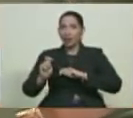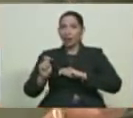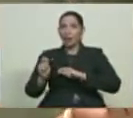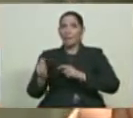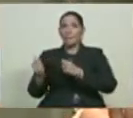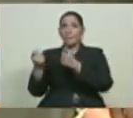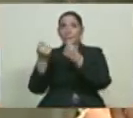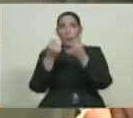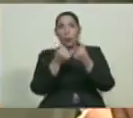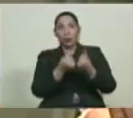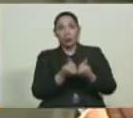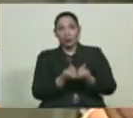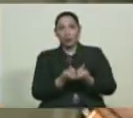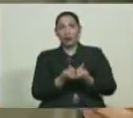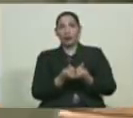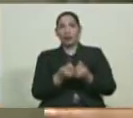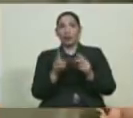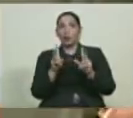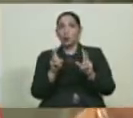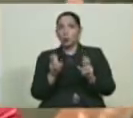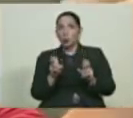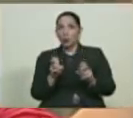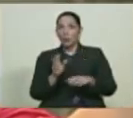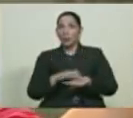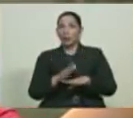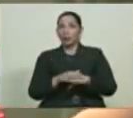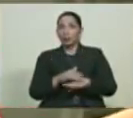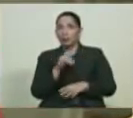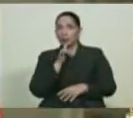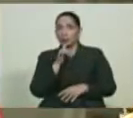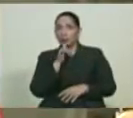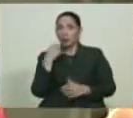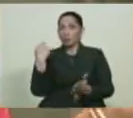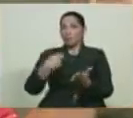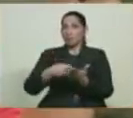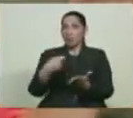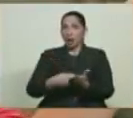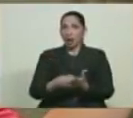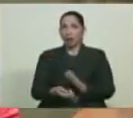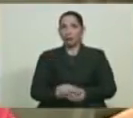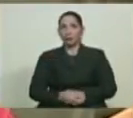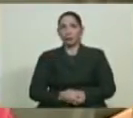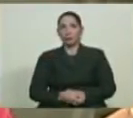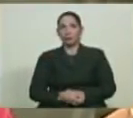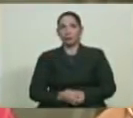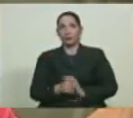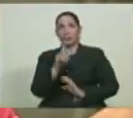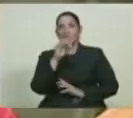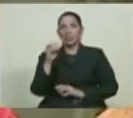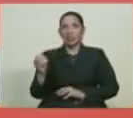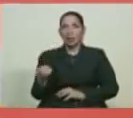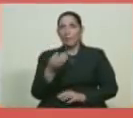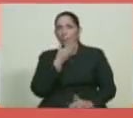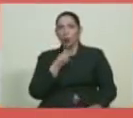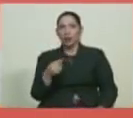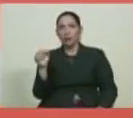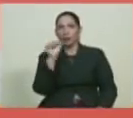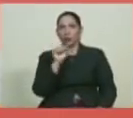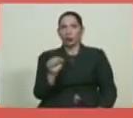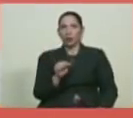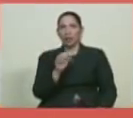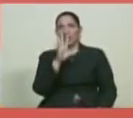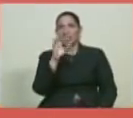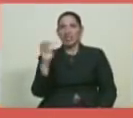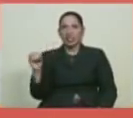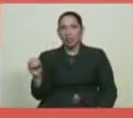sigue ocurriendo con el nuevo cono? Hay información de que pagan, por ejemplo, por cada 100 bolívares soberanos, 500, es decir,